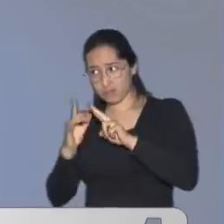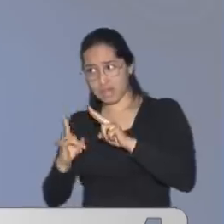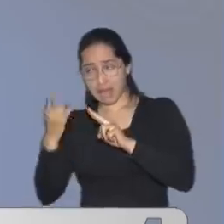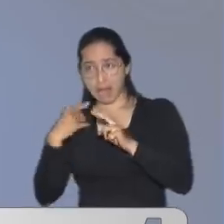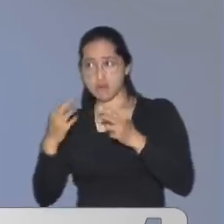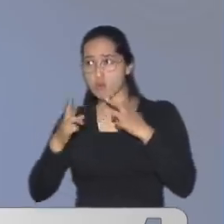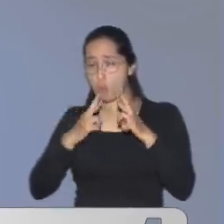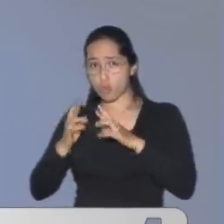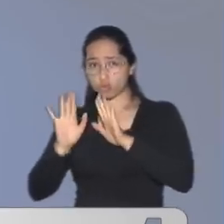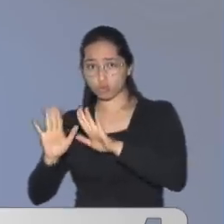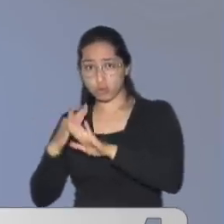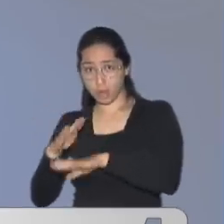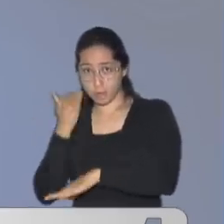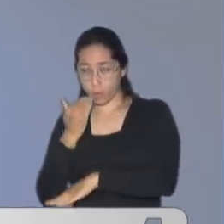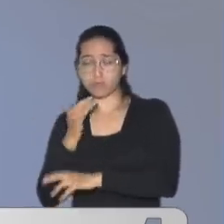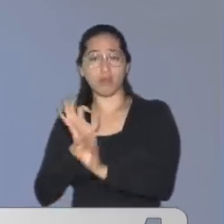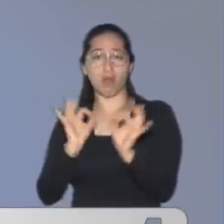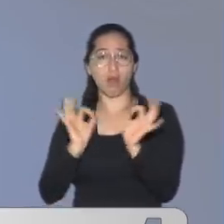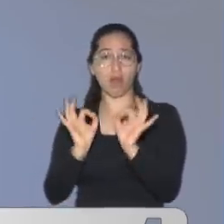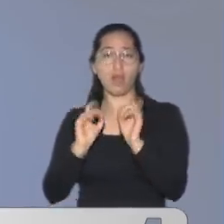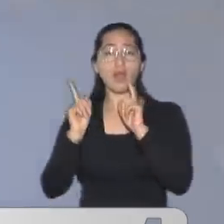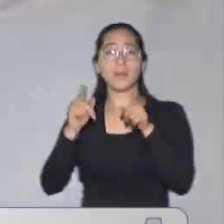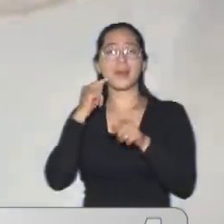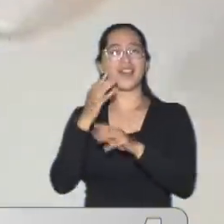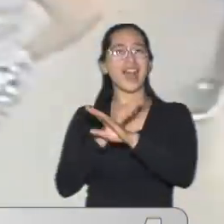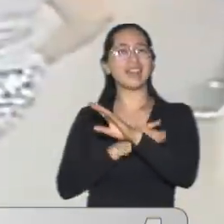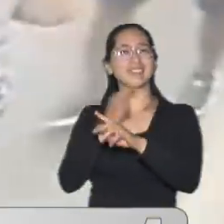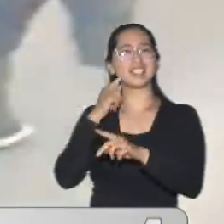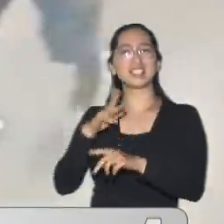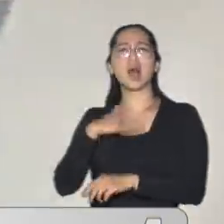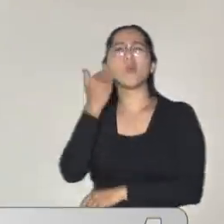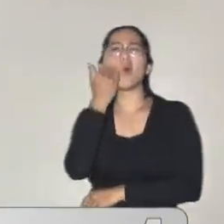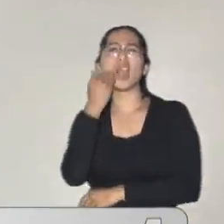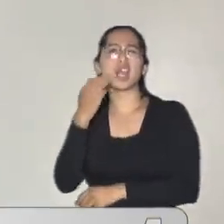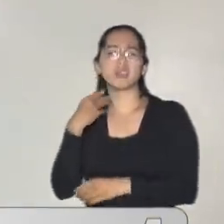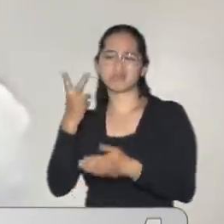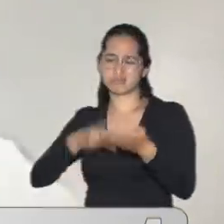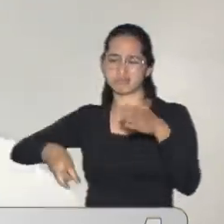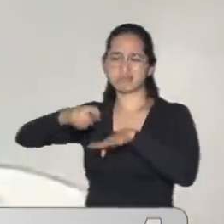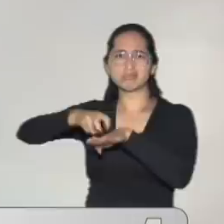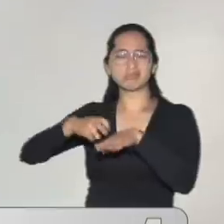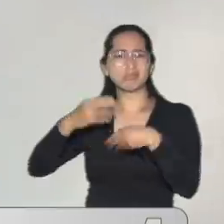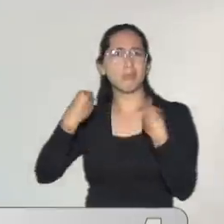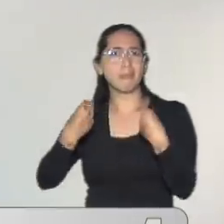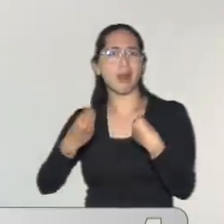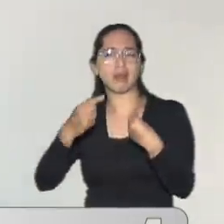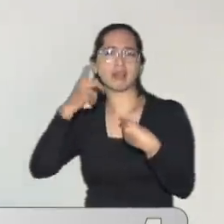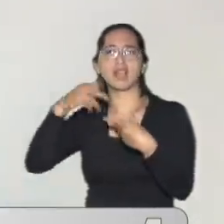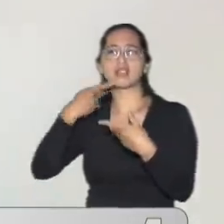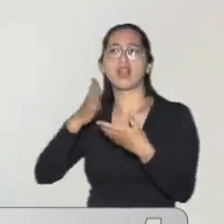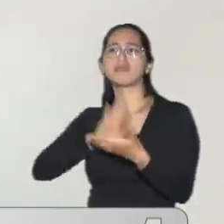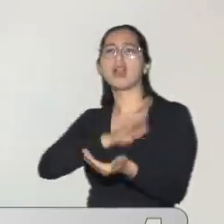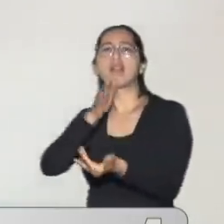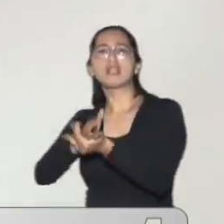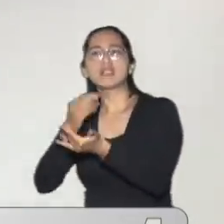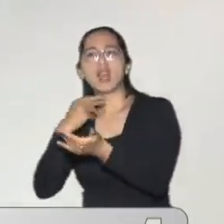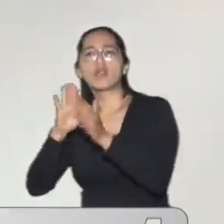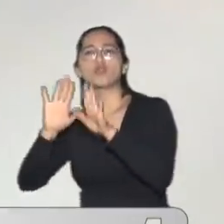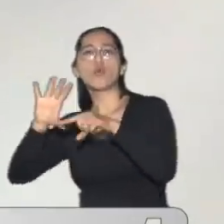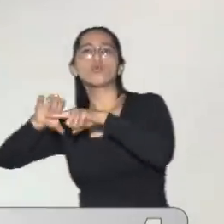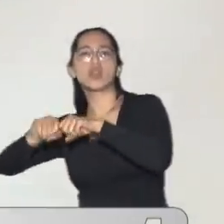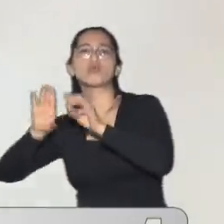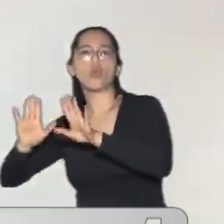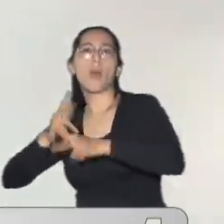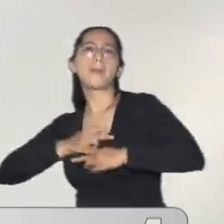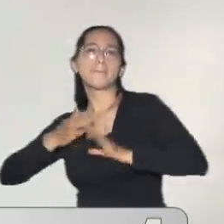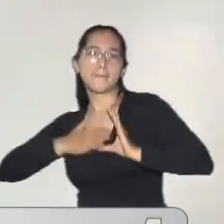una cita familiar cuando fue abordada por el detenido, que ahora deberá responder por los delitos de homicidio en concurso con tráfico, fabricación y porte